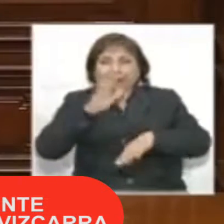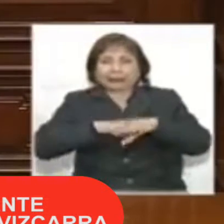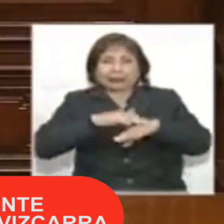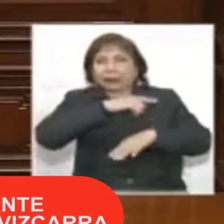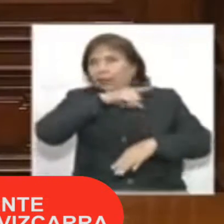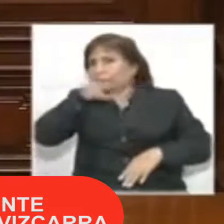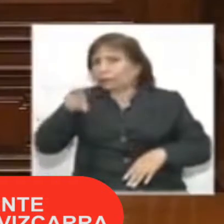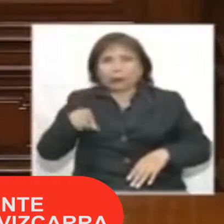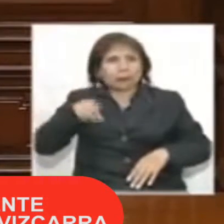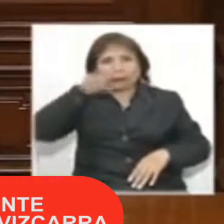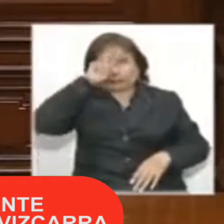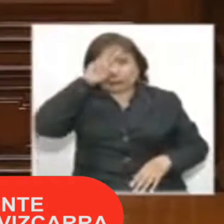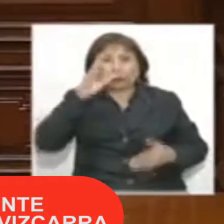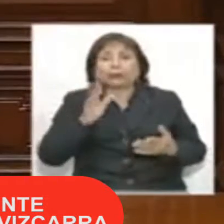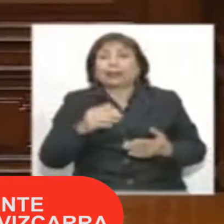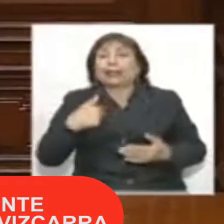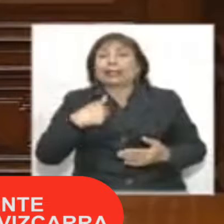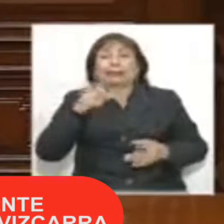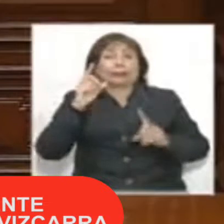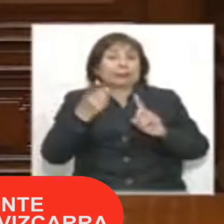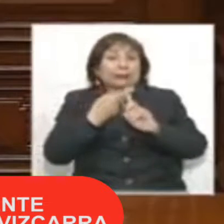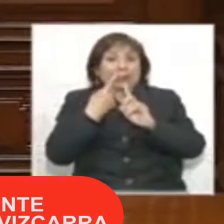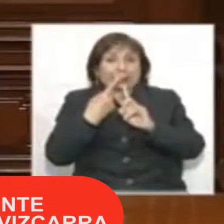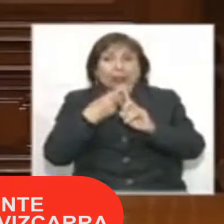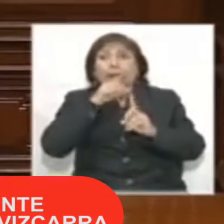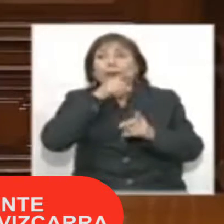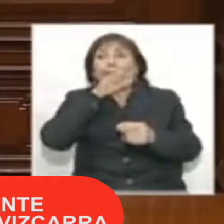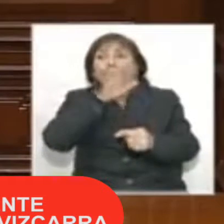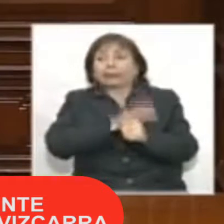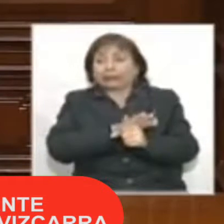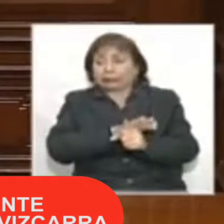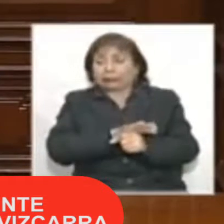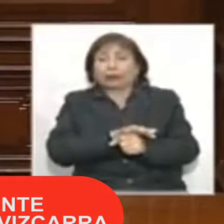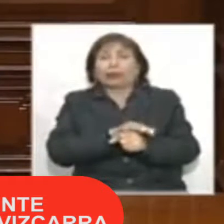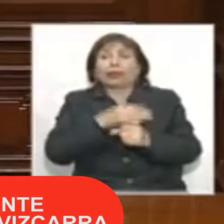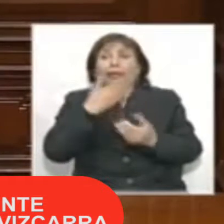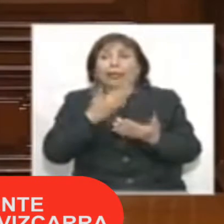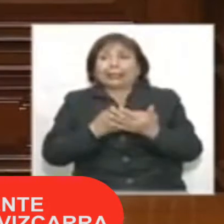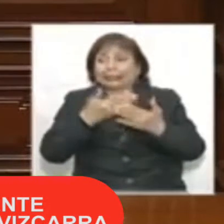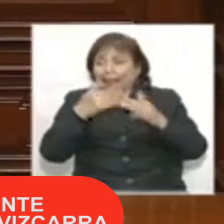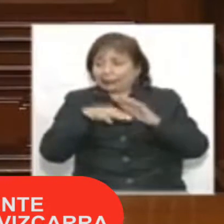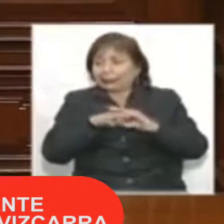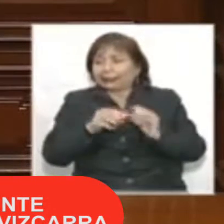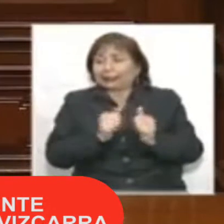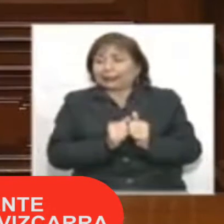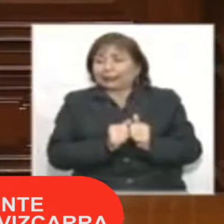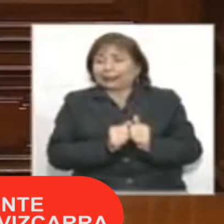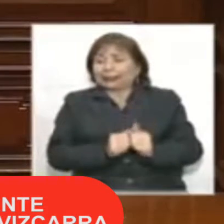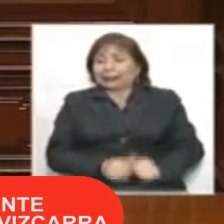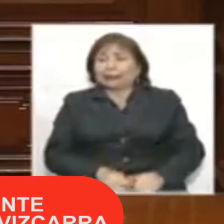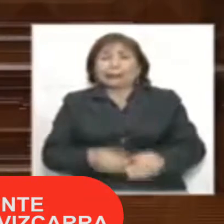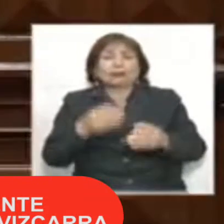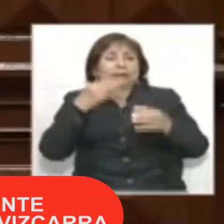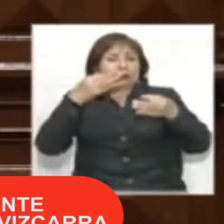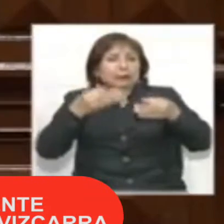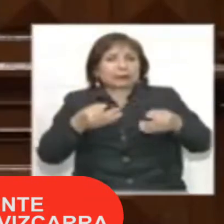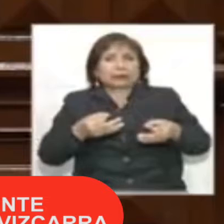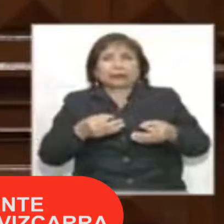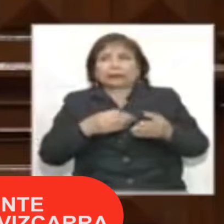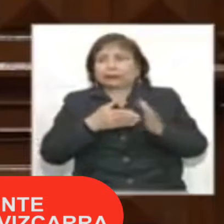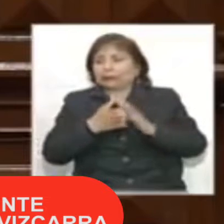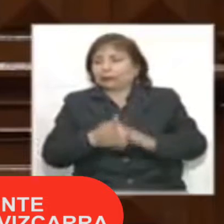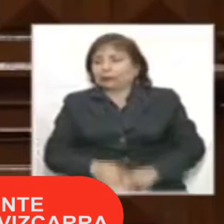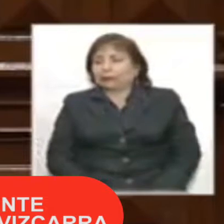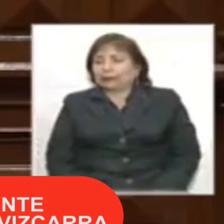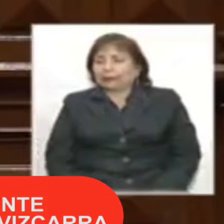Reitero ante el país que nuestro primer compromiso es el de ratificar nuestra convicción